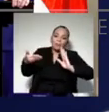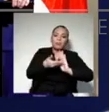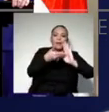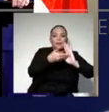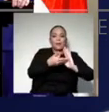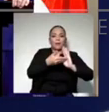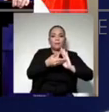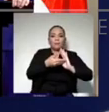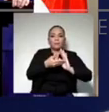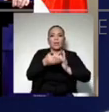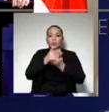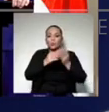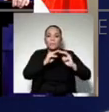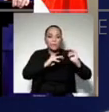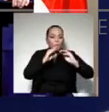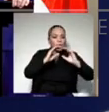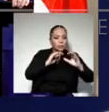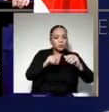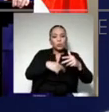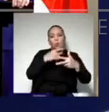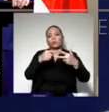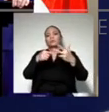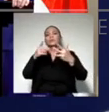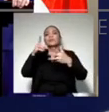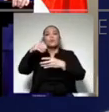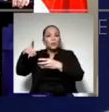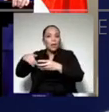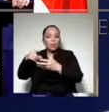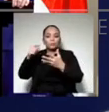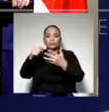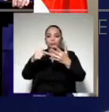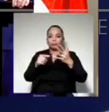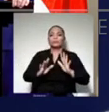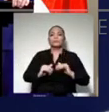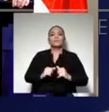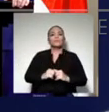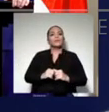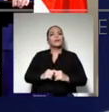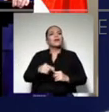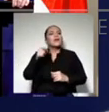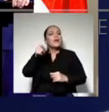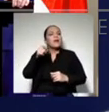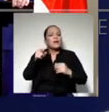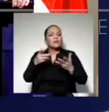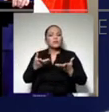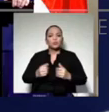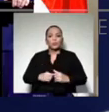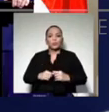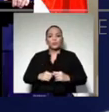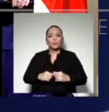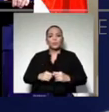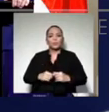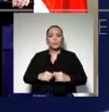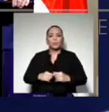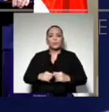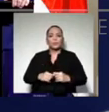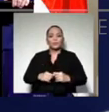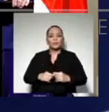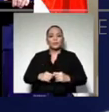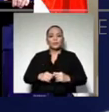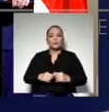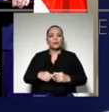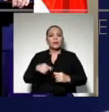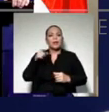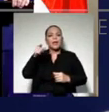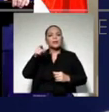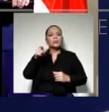de comunicación, diputados y demás. ¿En qué le ayuda esto, presidente, a la situación del